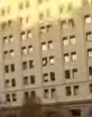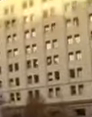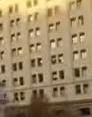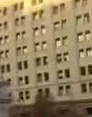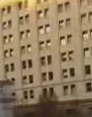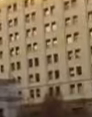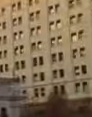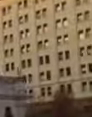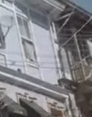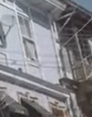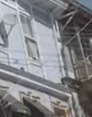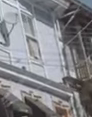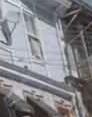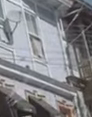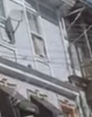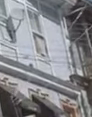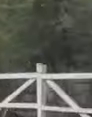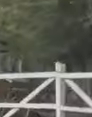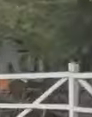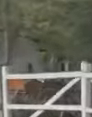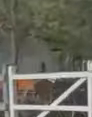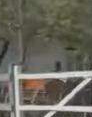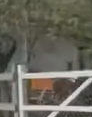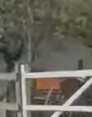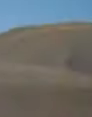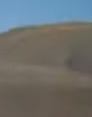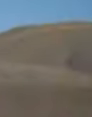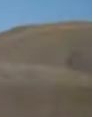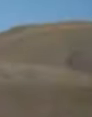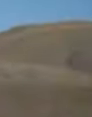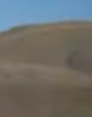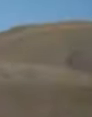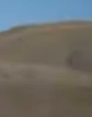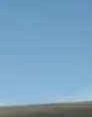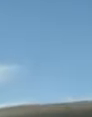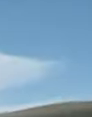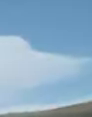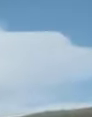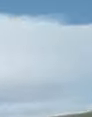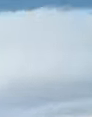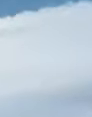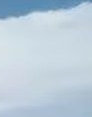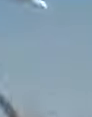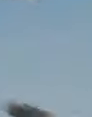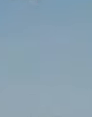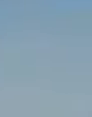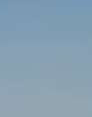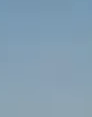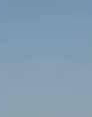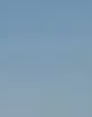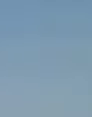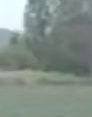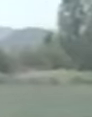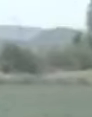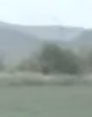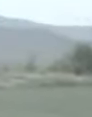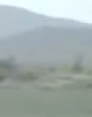transmitió el gobierno de chile agradecemos a los canales de televisión y radioemisoras que integraron esta red voluntaria